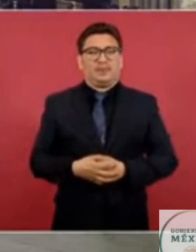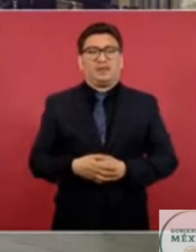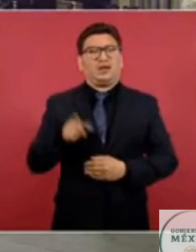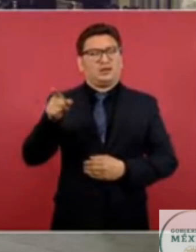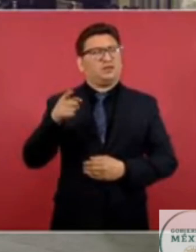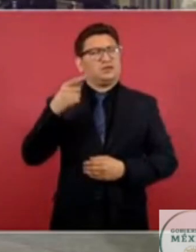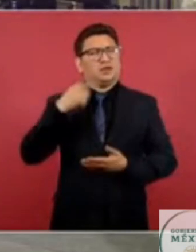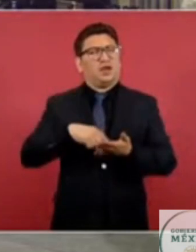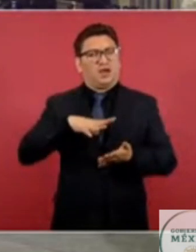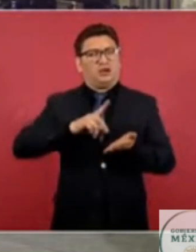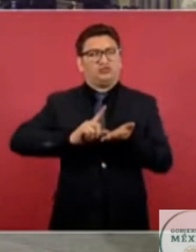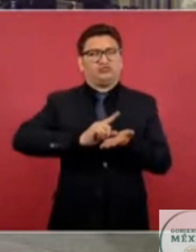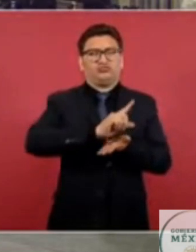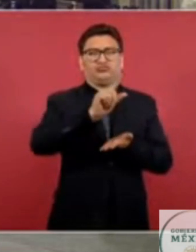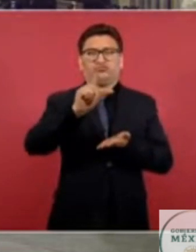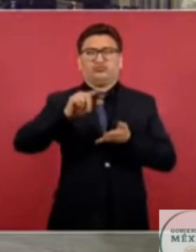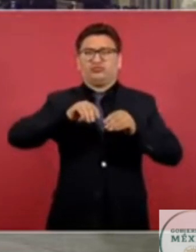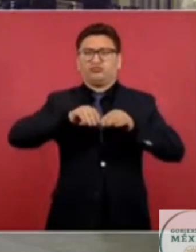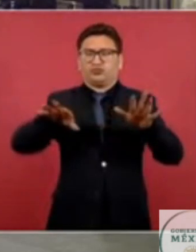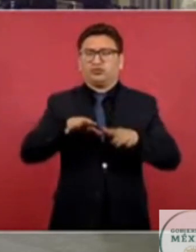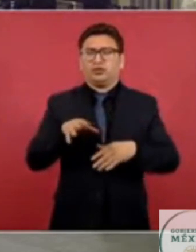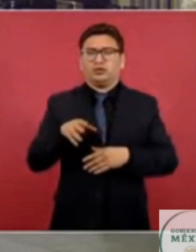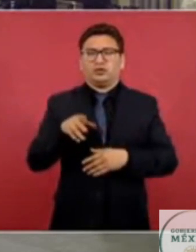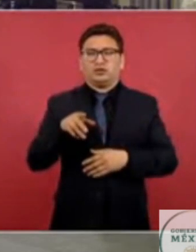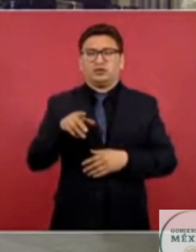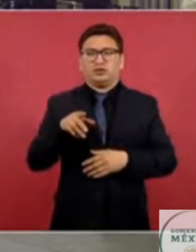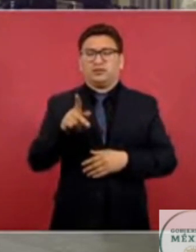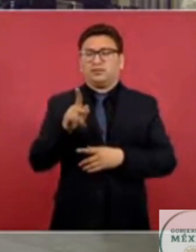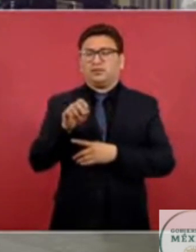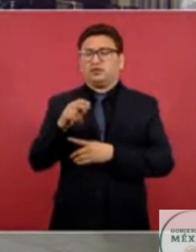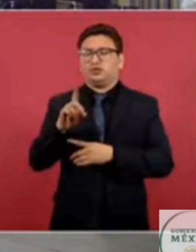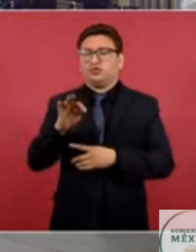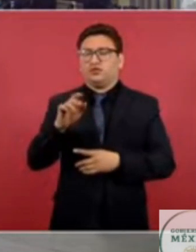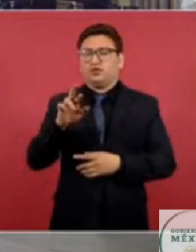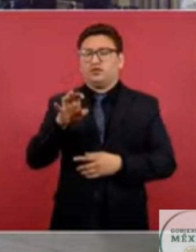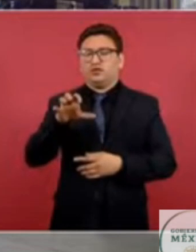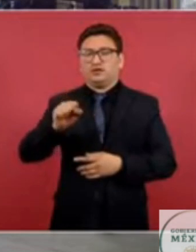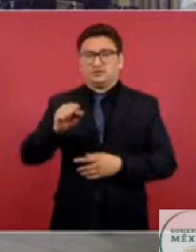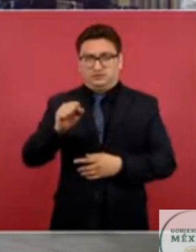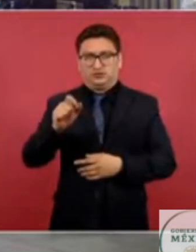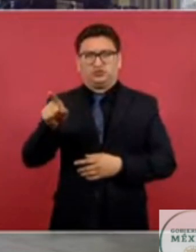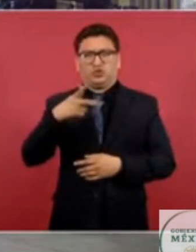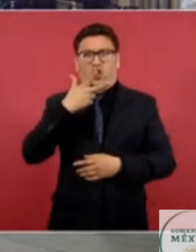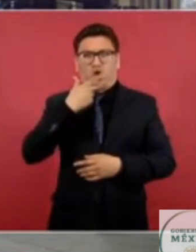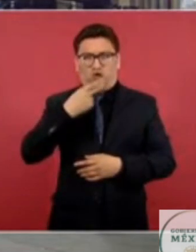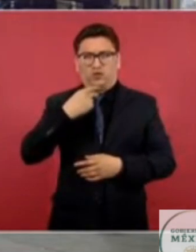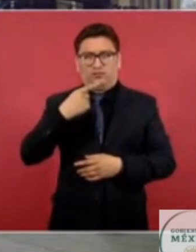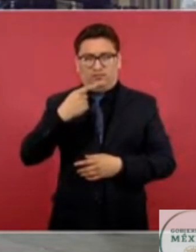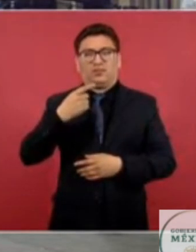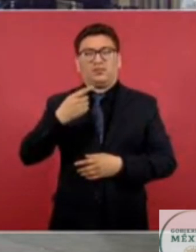Twitter de Helio Flores, gran caricaturista del